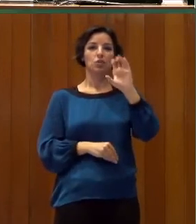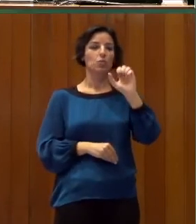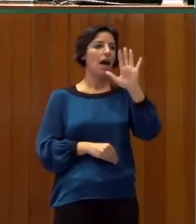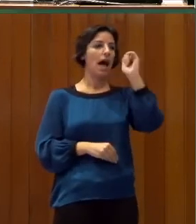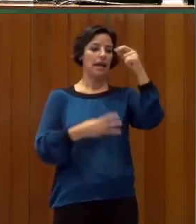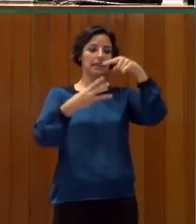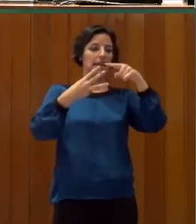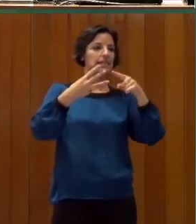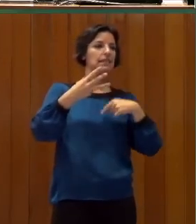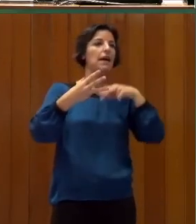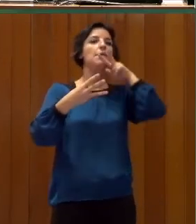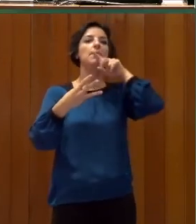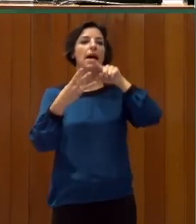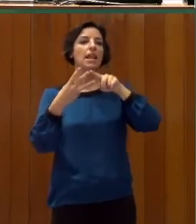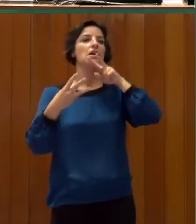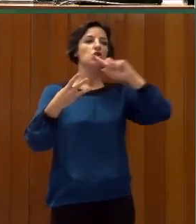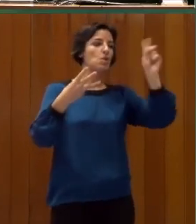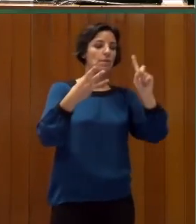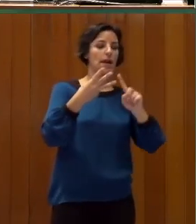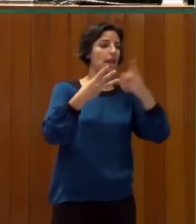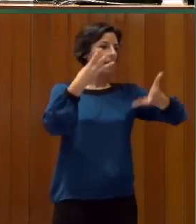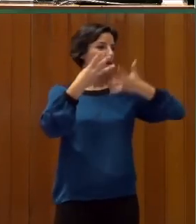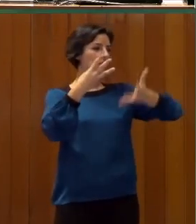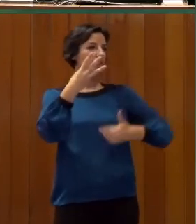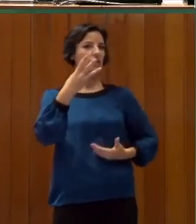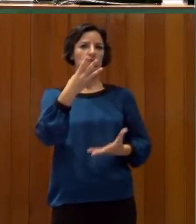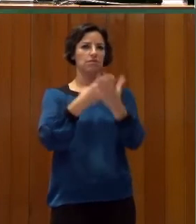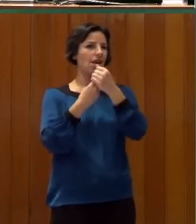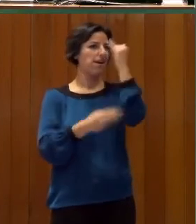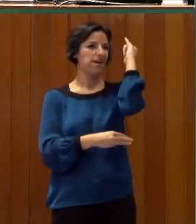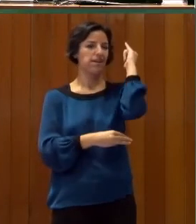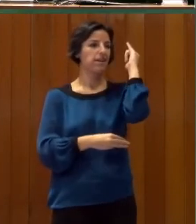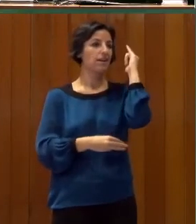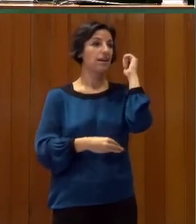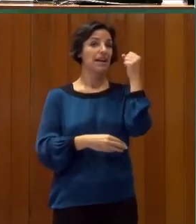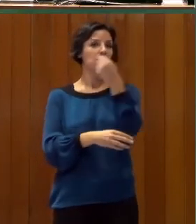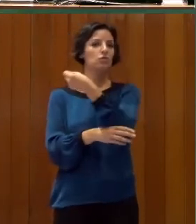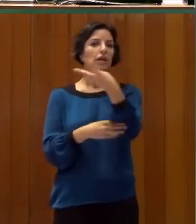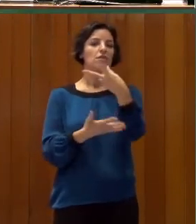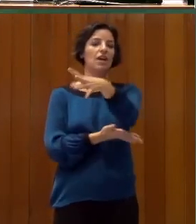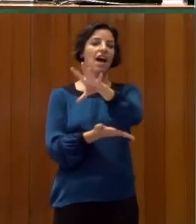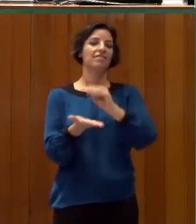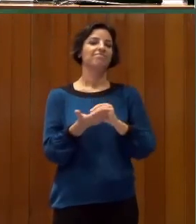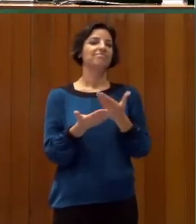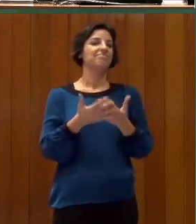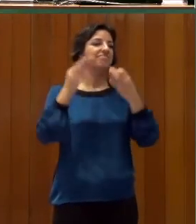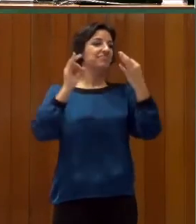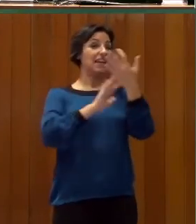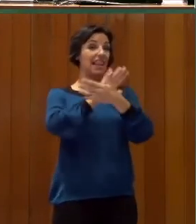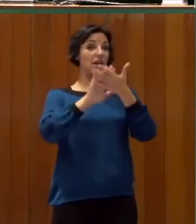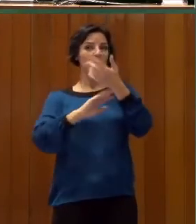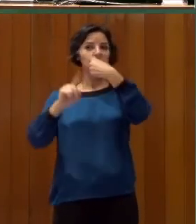es verbal, no verbal y lengua de signos española, y los resultados aportan una prueba más de que las lenguas de signos